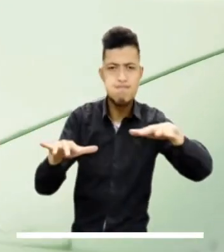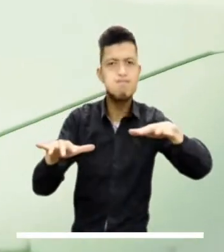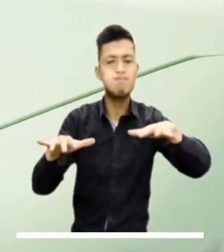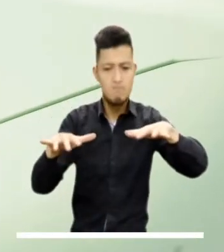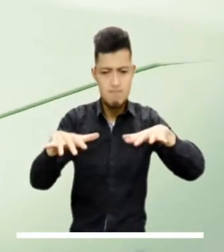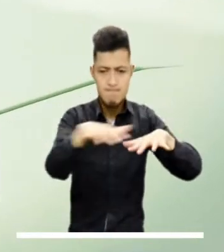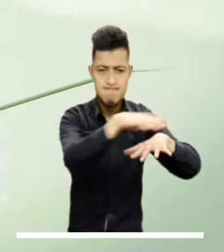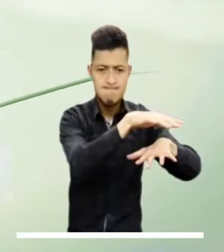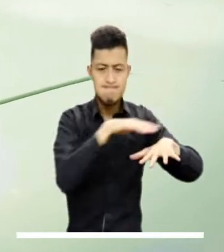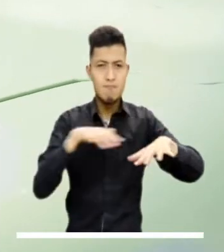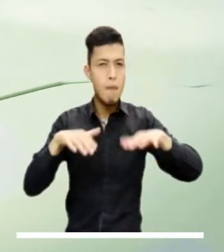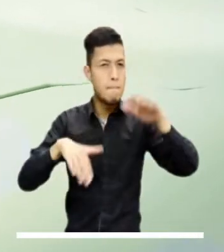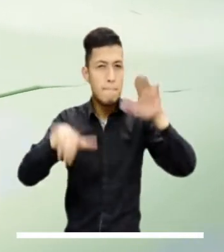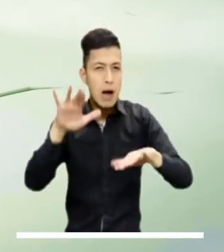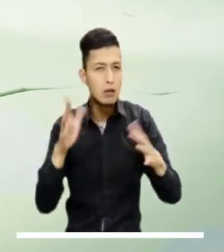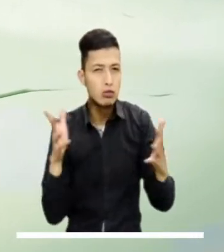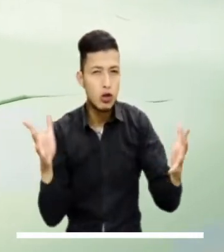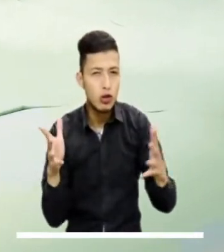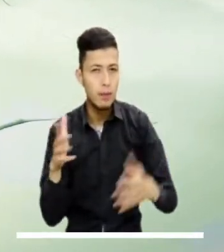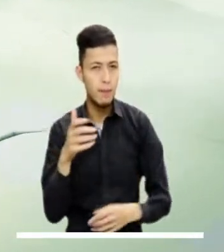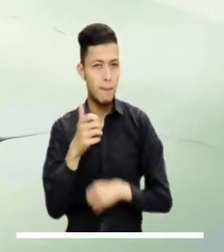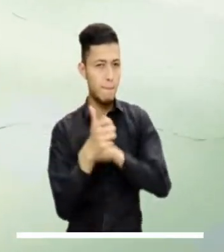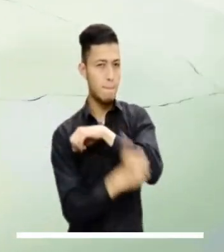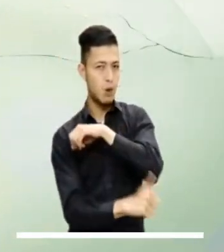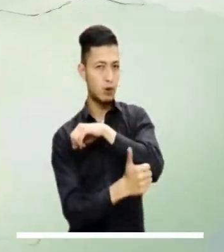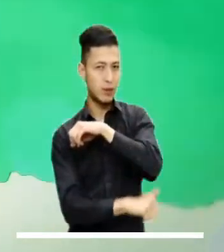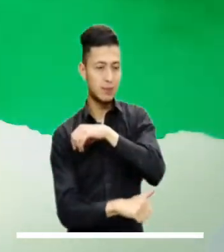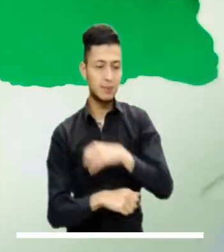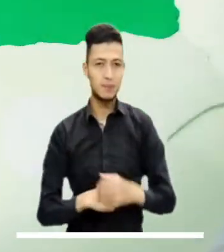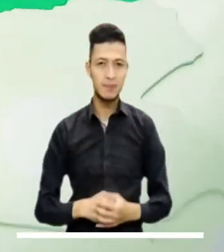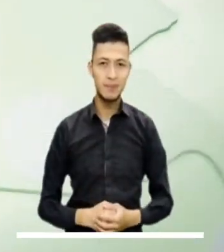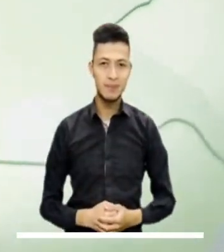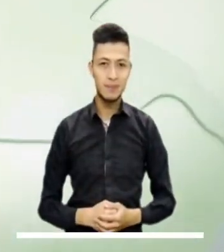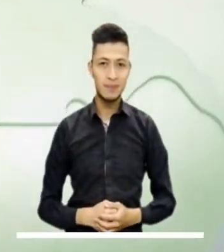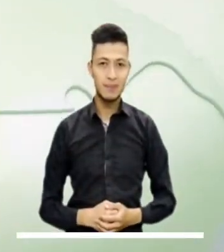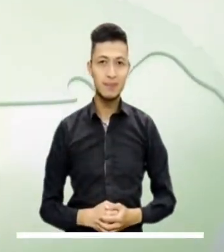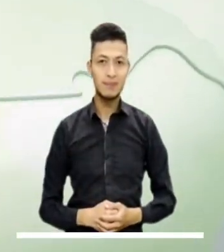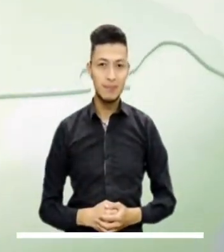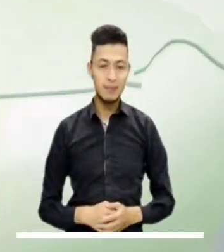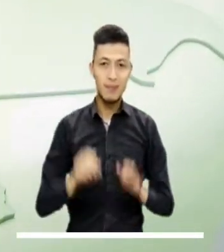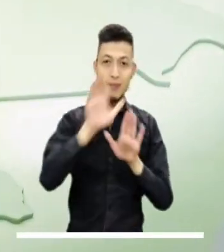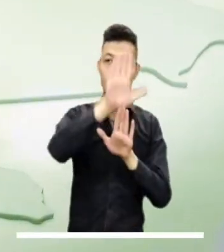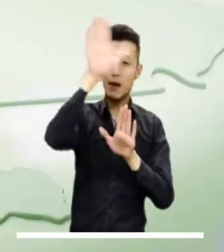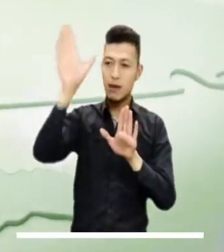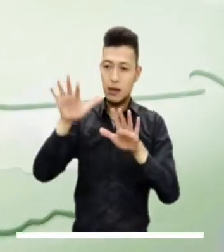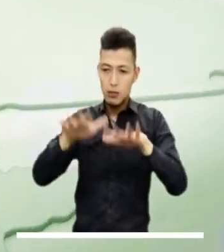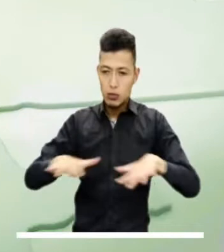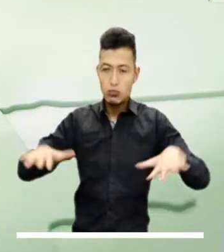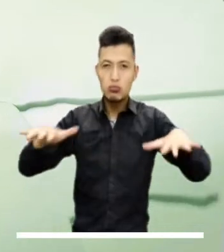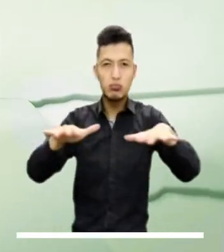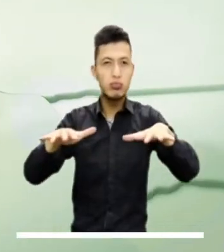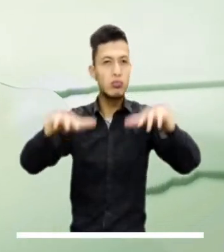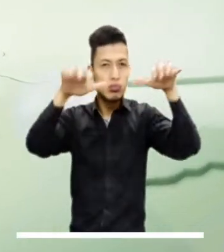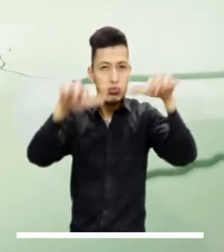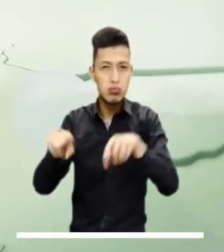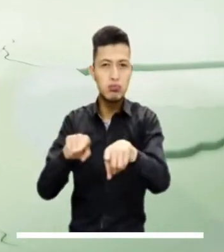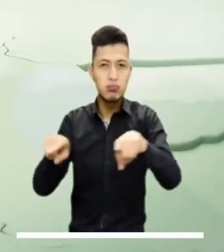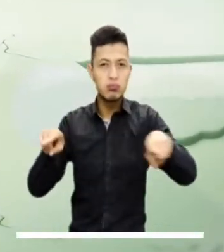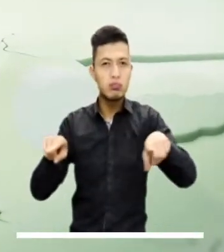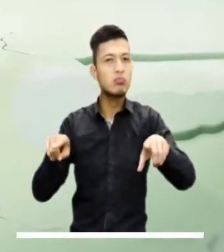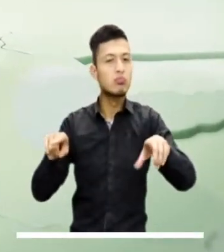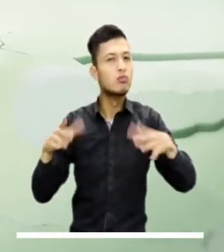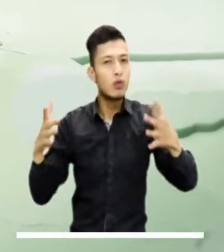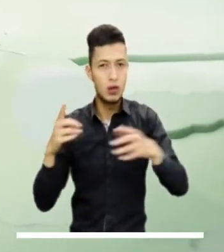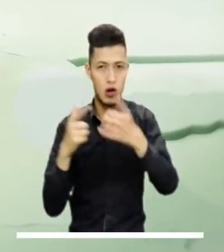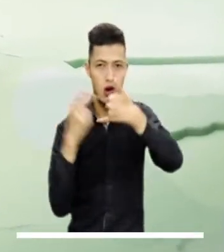varios sectores de la región, especialmente en Boyacá. Los departamentos con mayor actividad para esta tarde en la Orinoquía serán